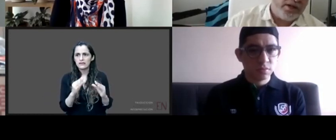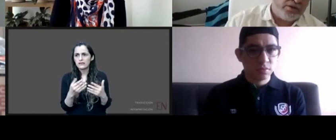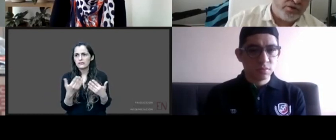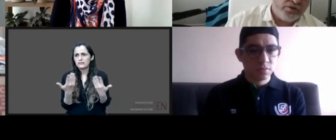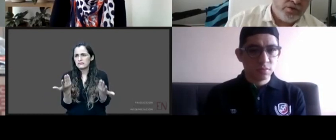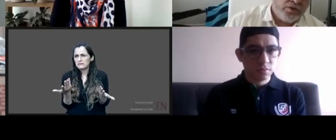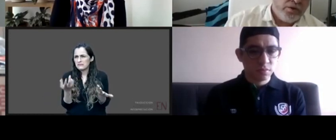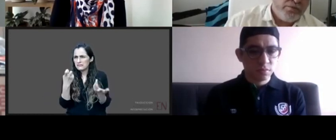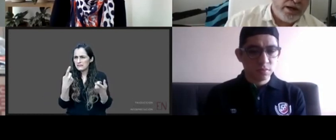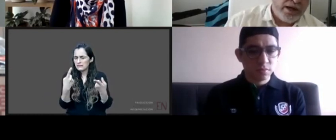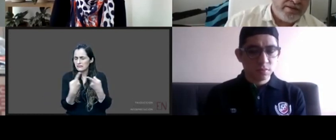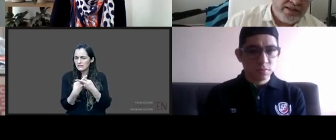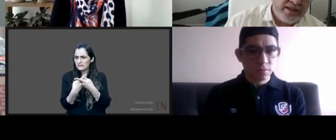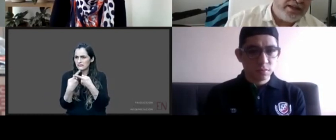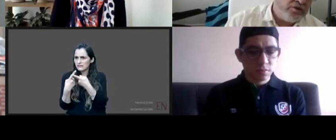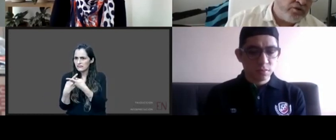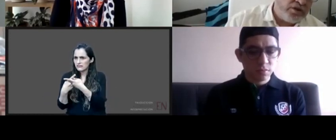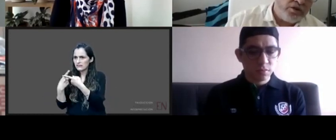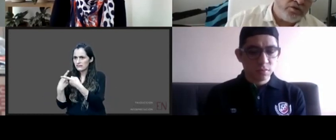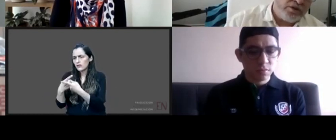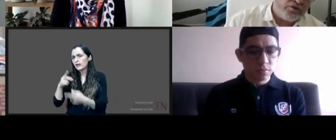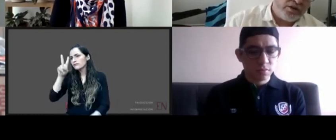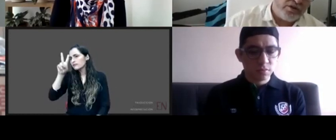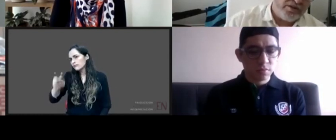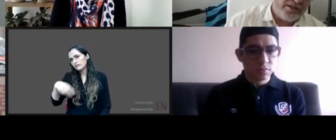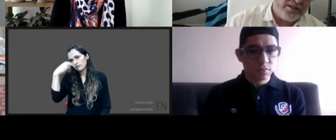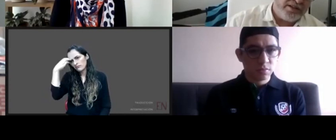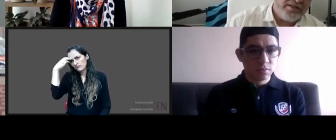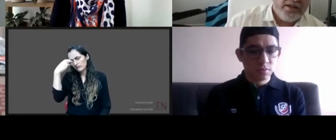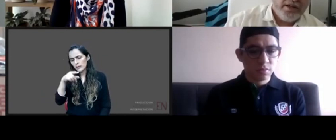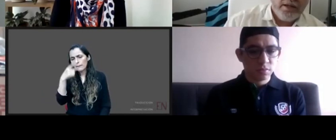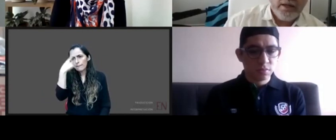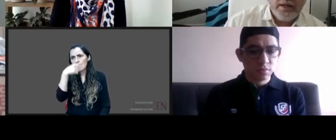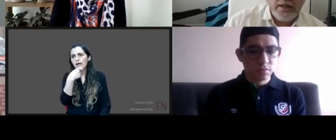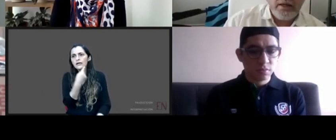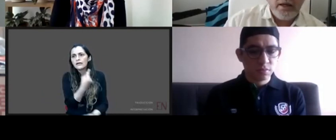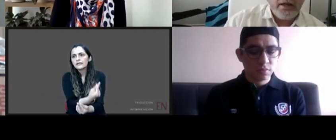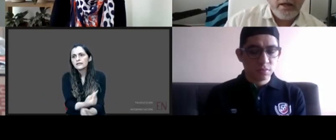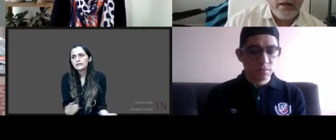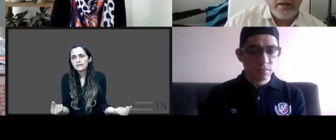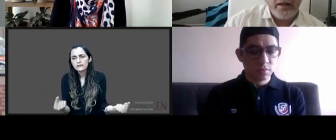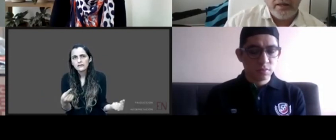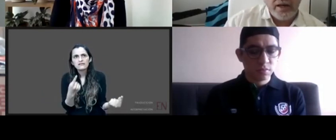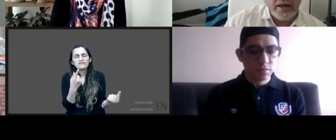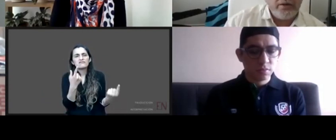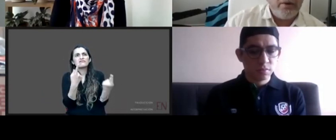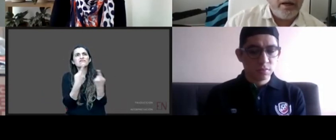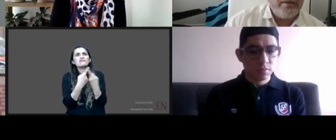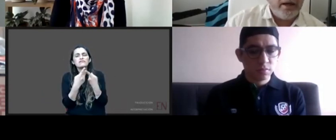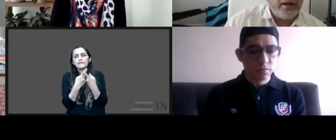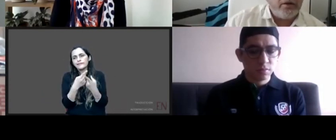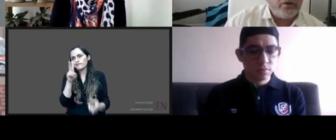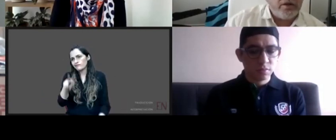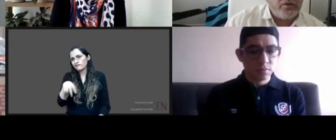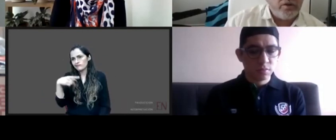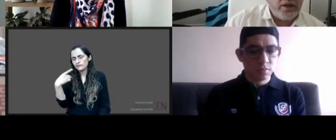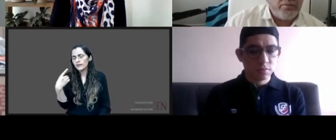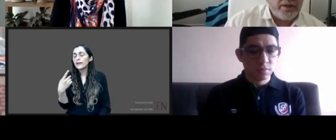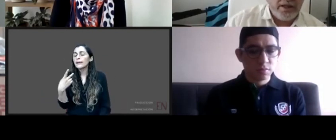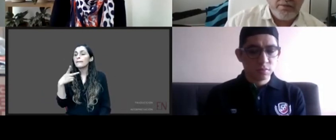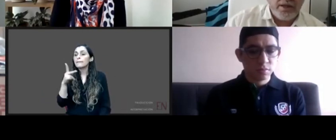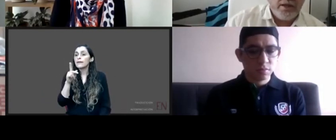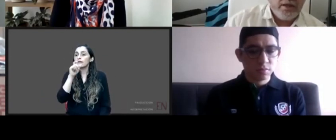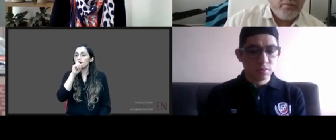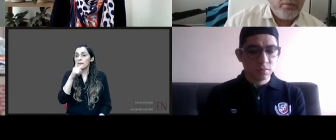muy violentos para las niñas, los niños y los adolescentes. Y entrando más ya al contexto de